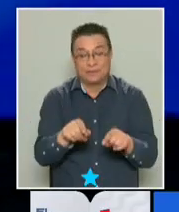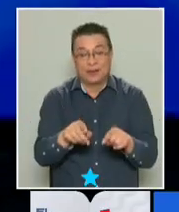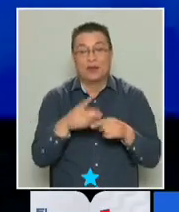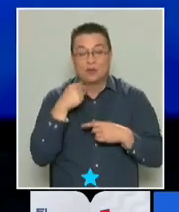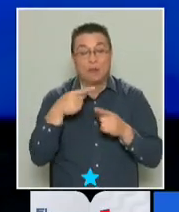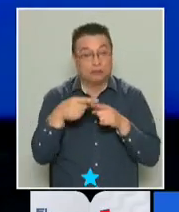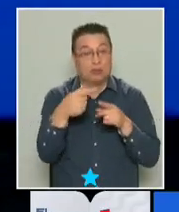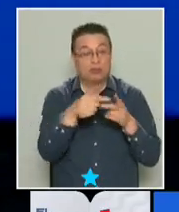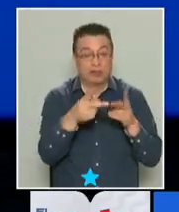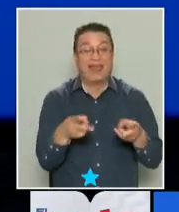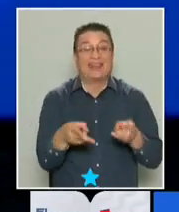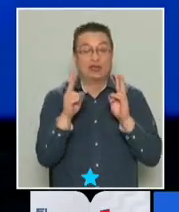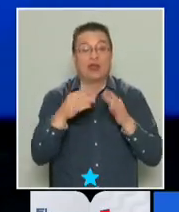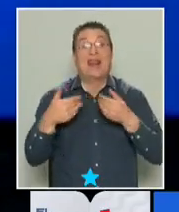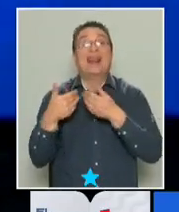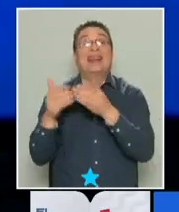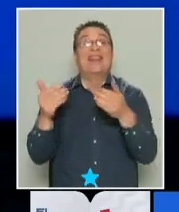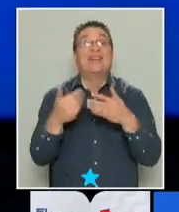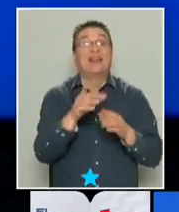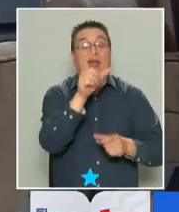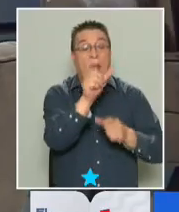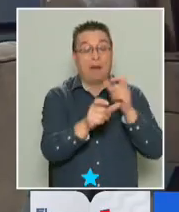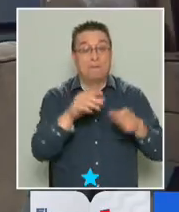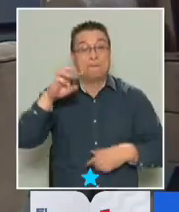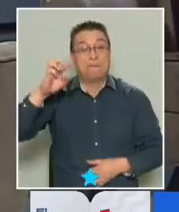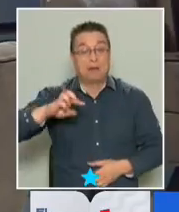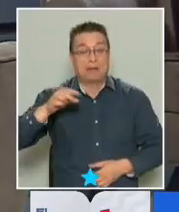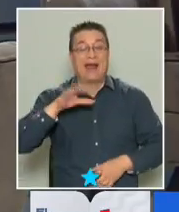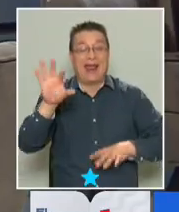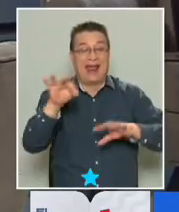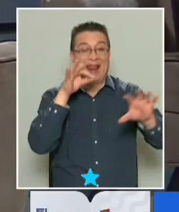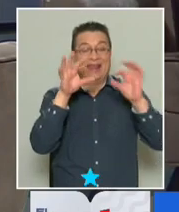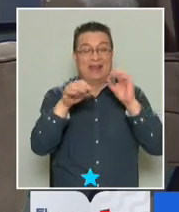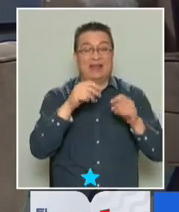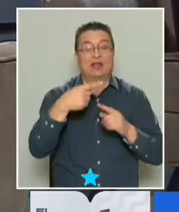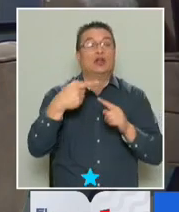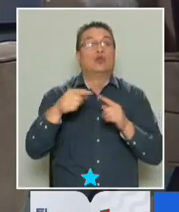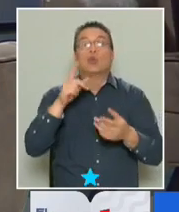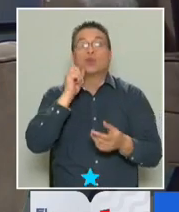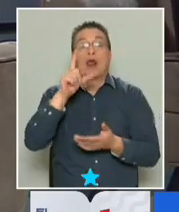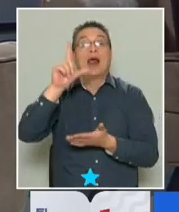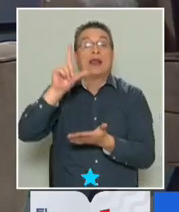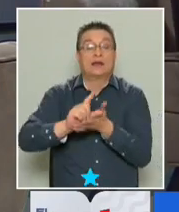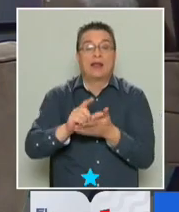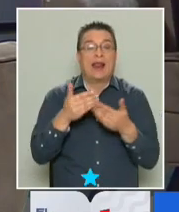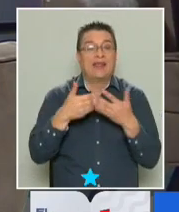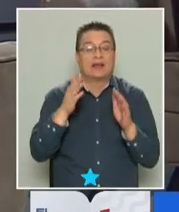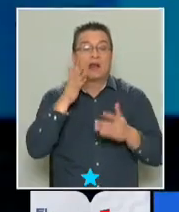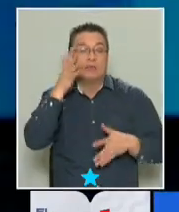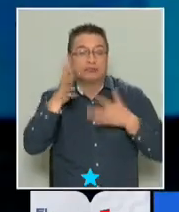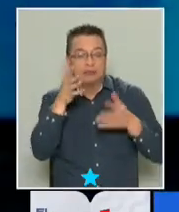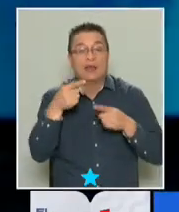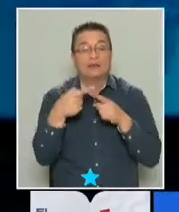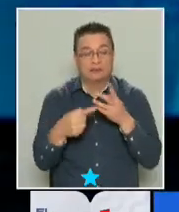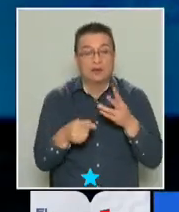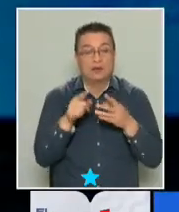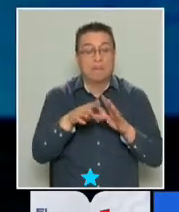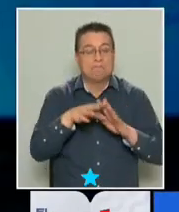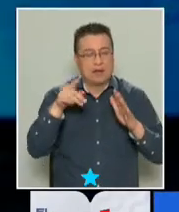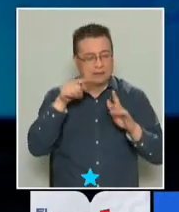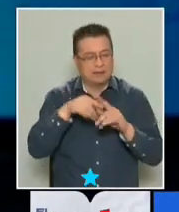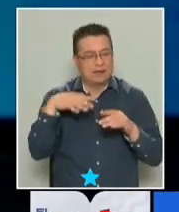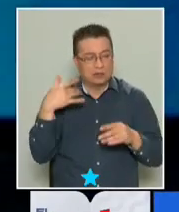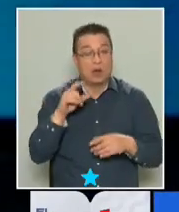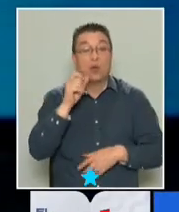serie derecho la libertad de los padres de éste es elegir el tipo de establecimiento cierta libertad de cátedra etcétera pero aquí estos más centrales